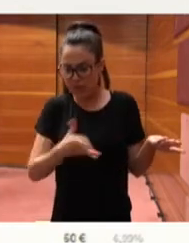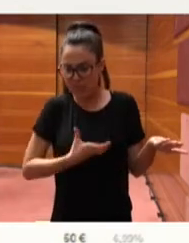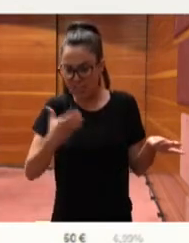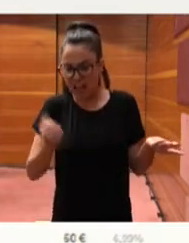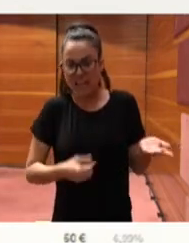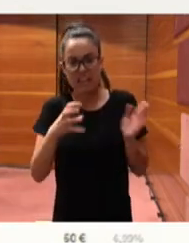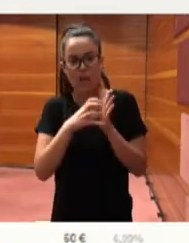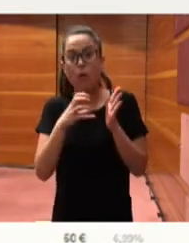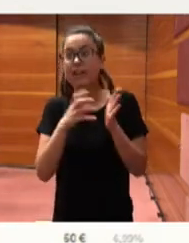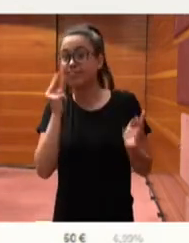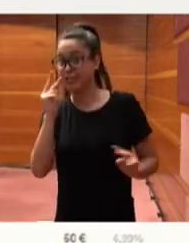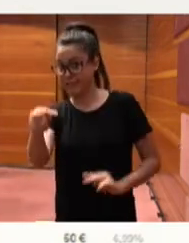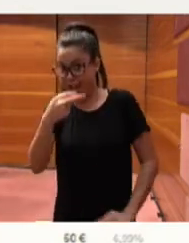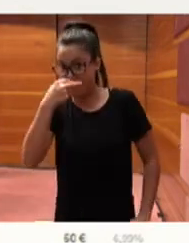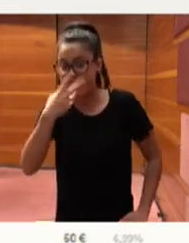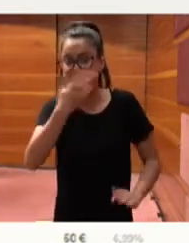viendo por streaming,